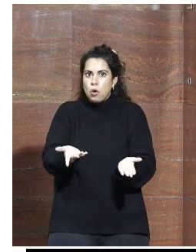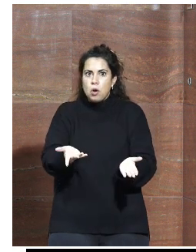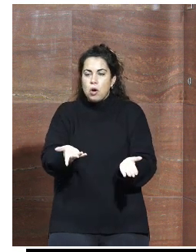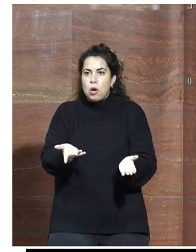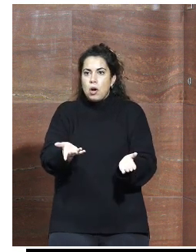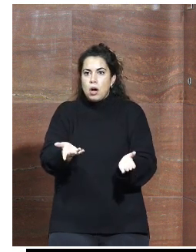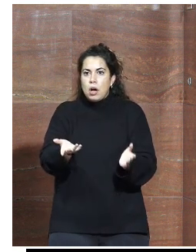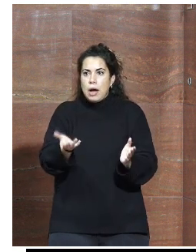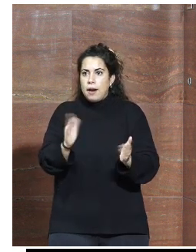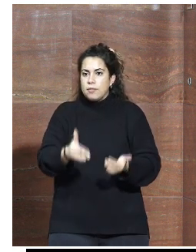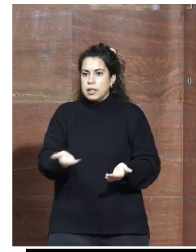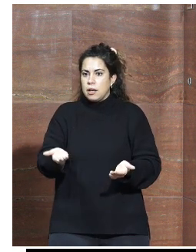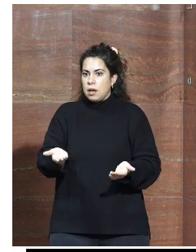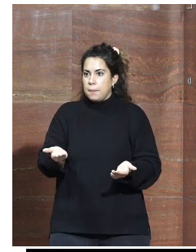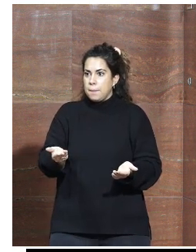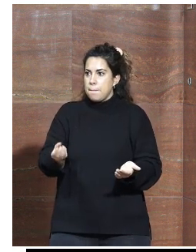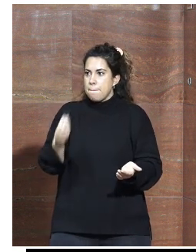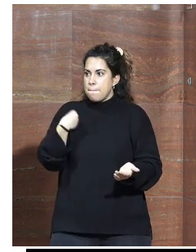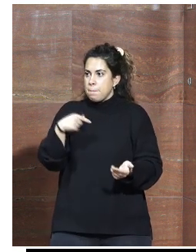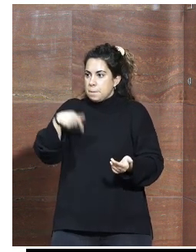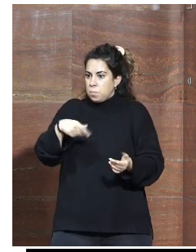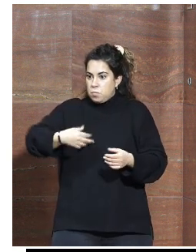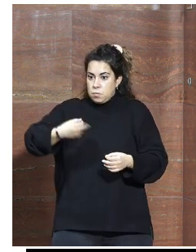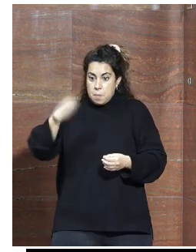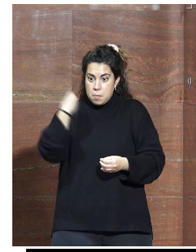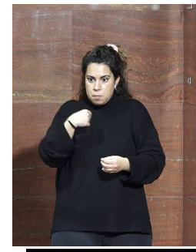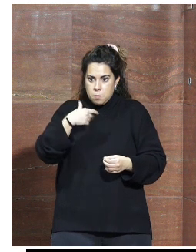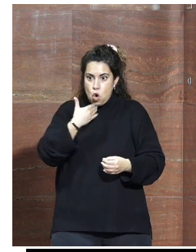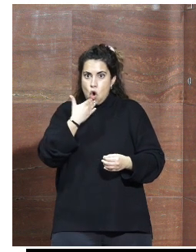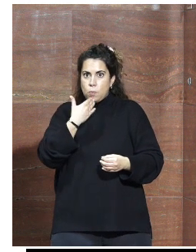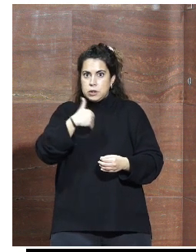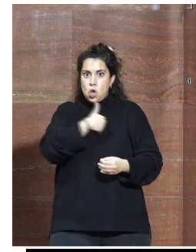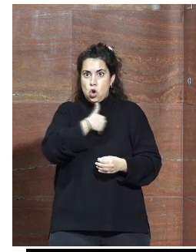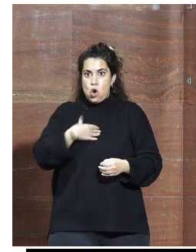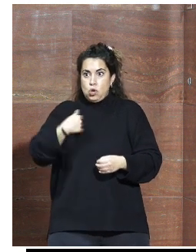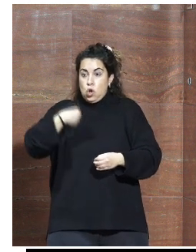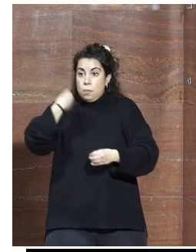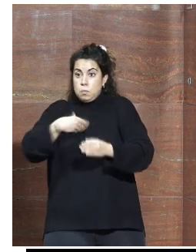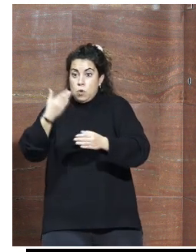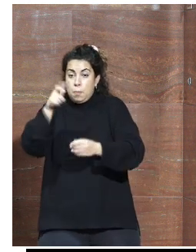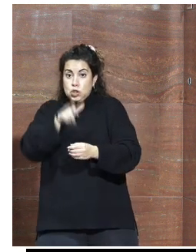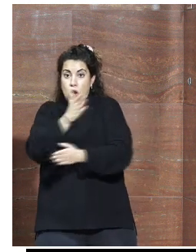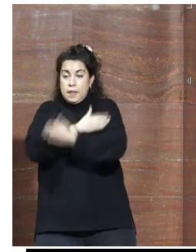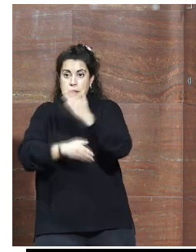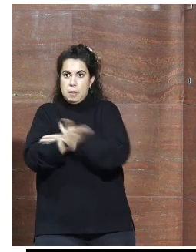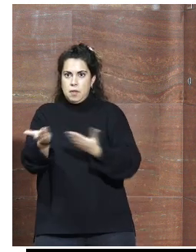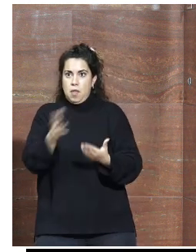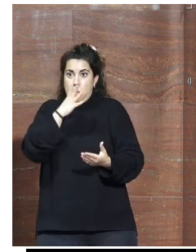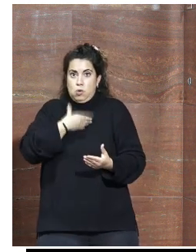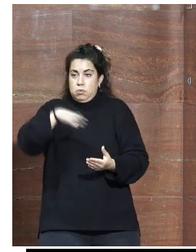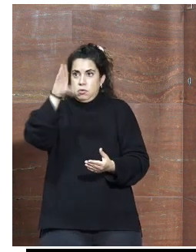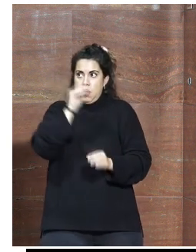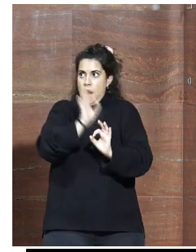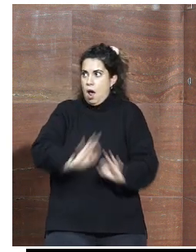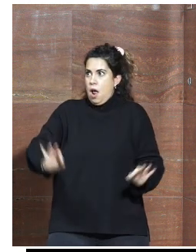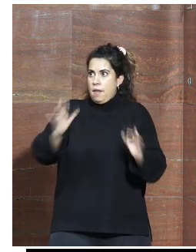que, vamos, es que aquí soy una de las personas con las que estamos trabajando, así de claro, porque es que no me entero, no